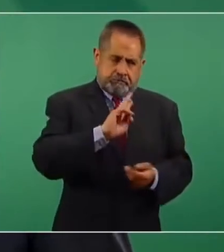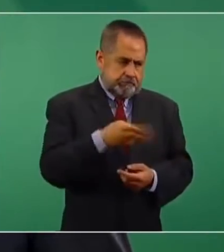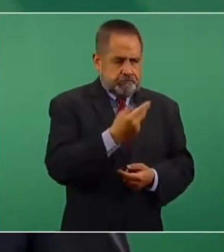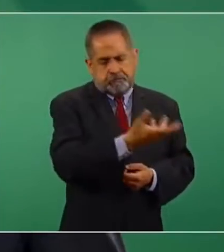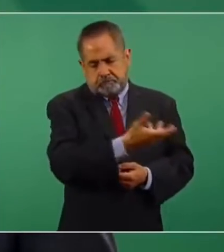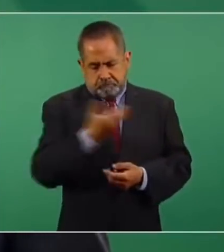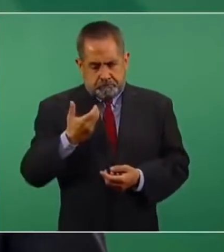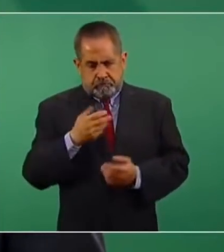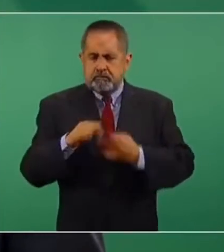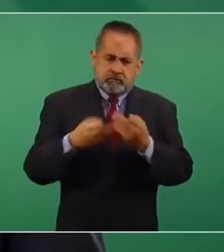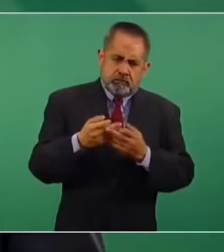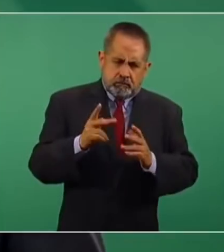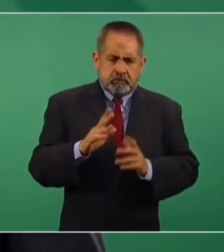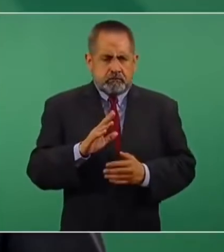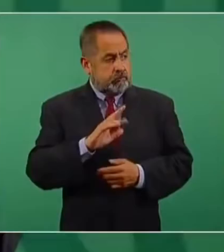fue muchísimo,